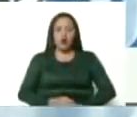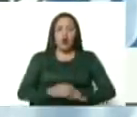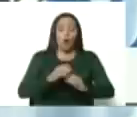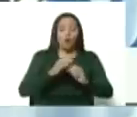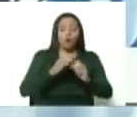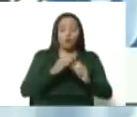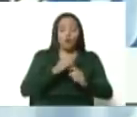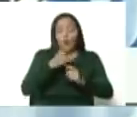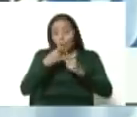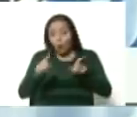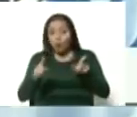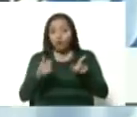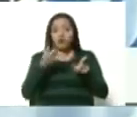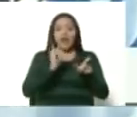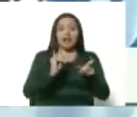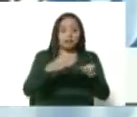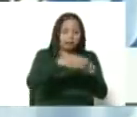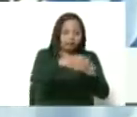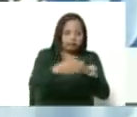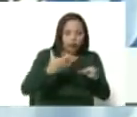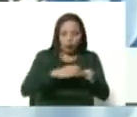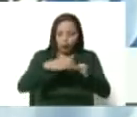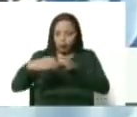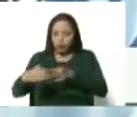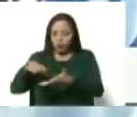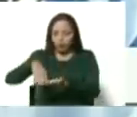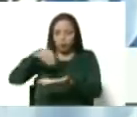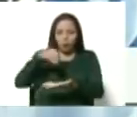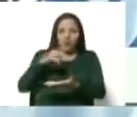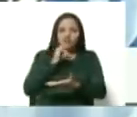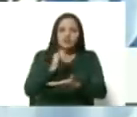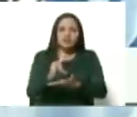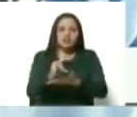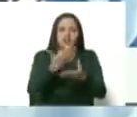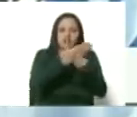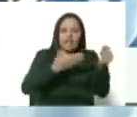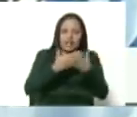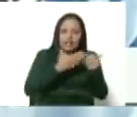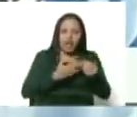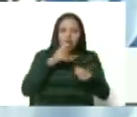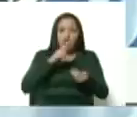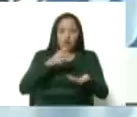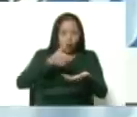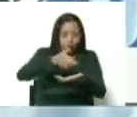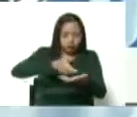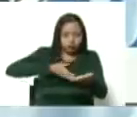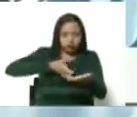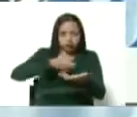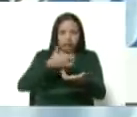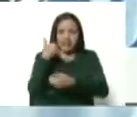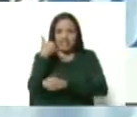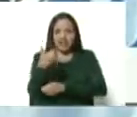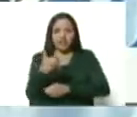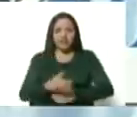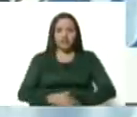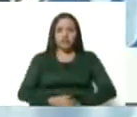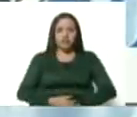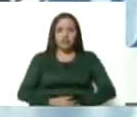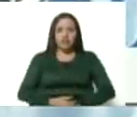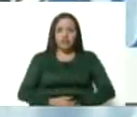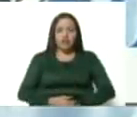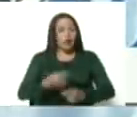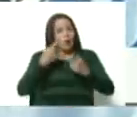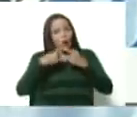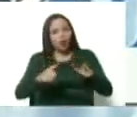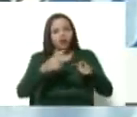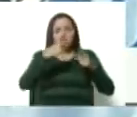para el robo de la información de la tarjeta, dos escáneres de teléfono, una estación para soldar,